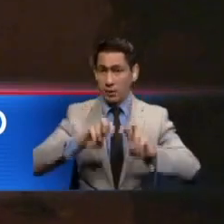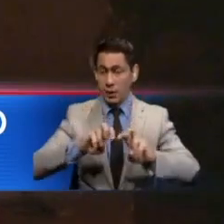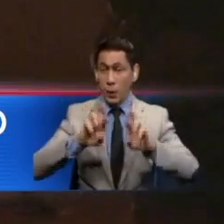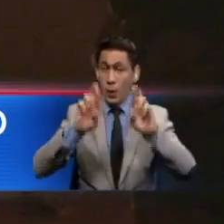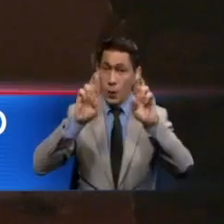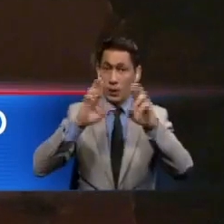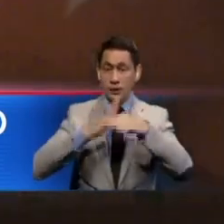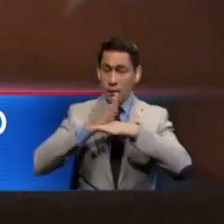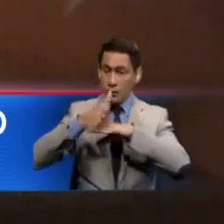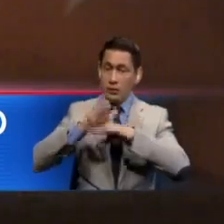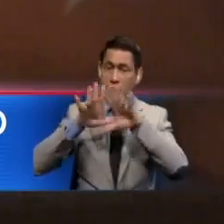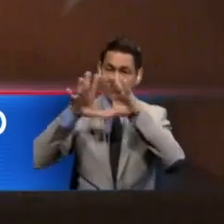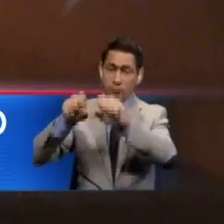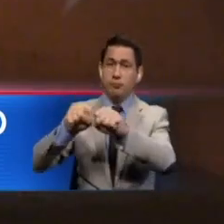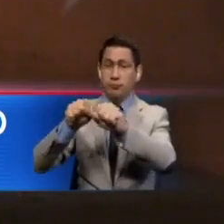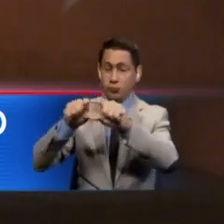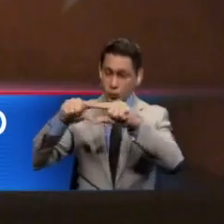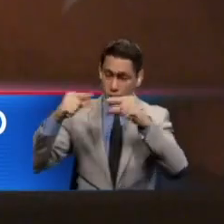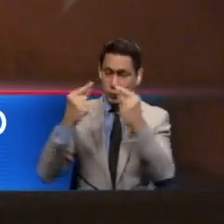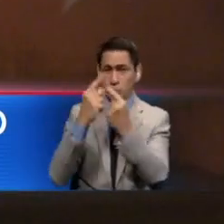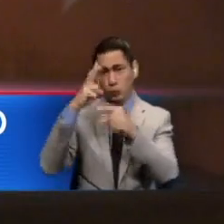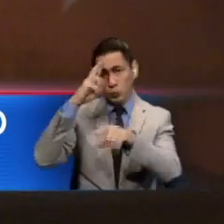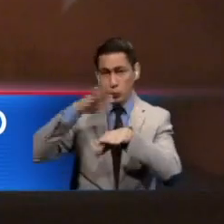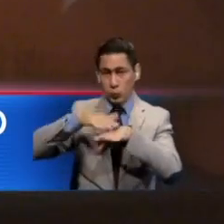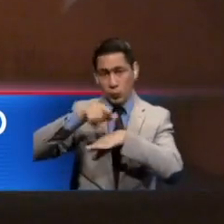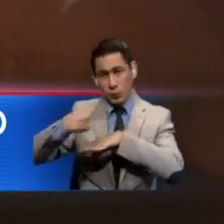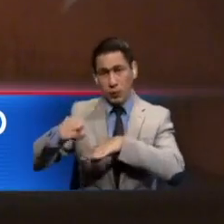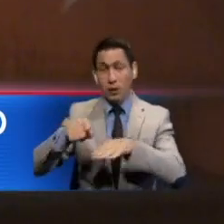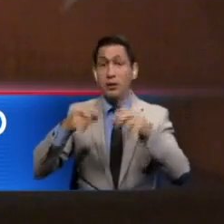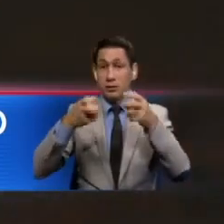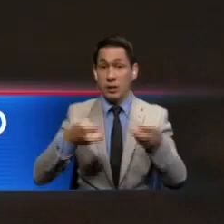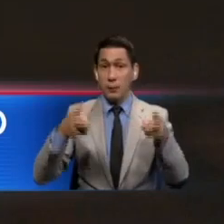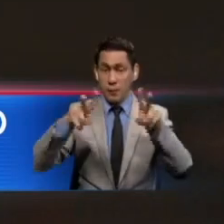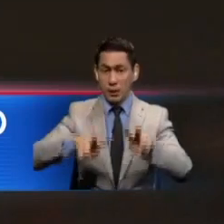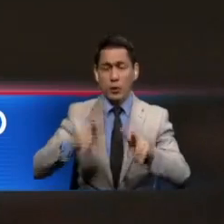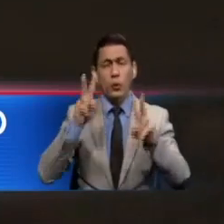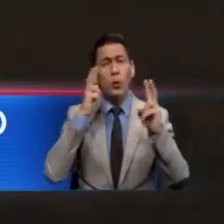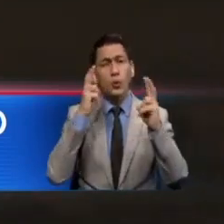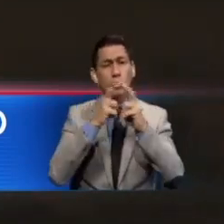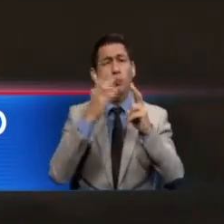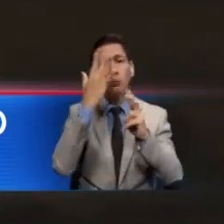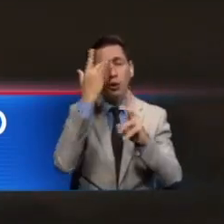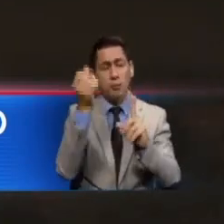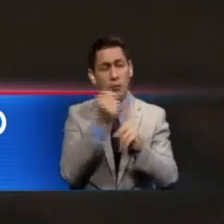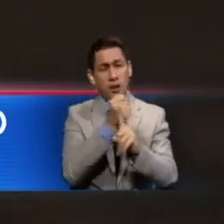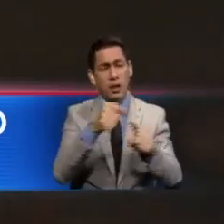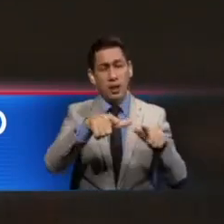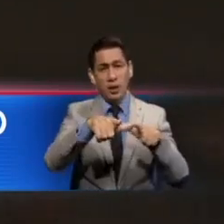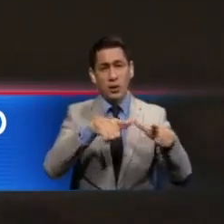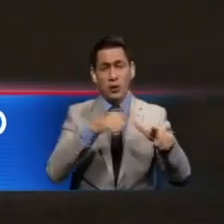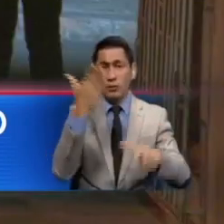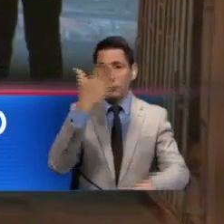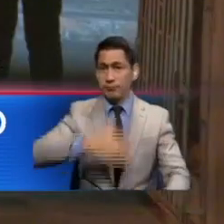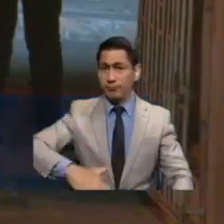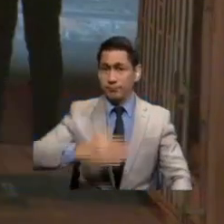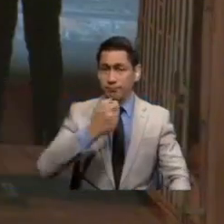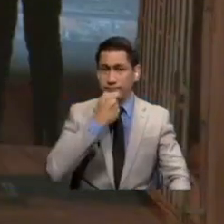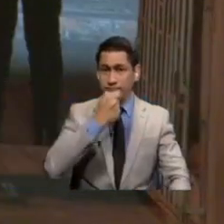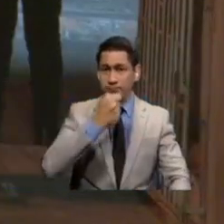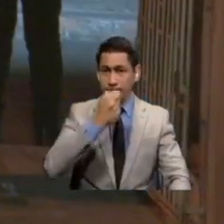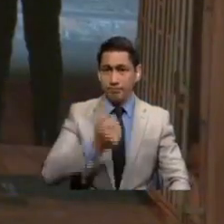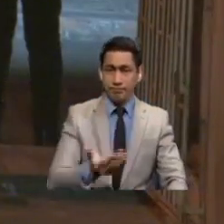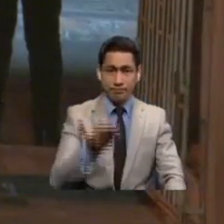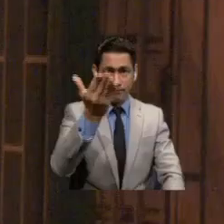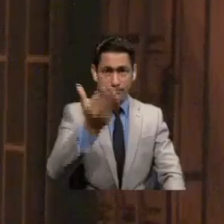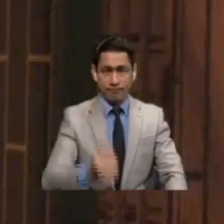permitan identificar a los responsables y establecer las causas que lo motivaron Leonardo